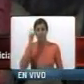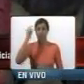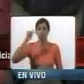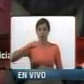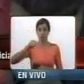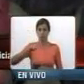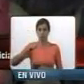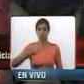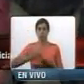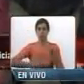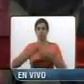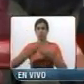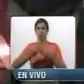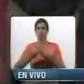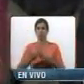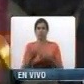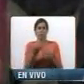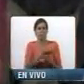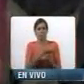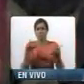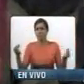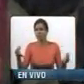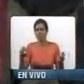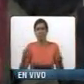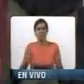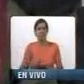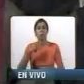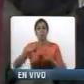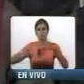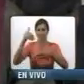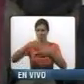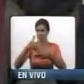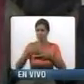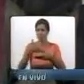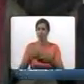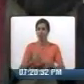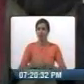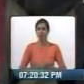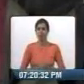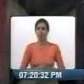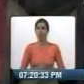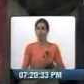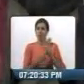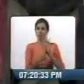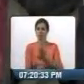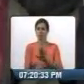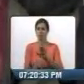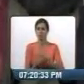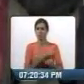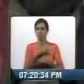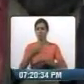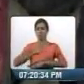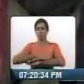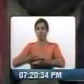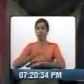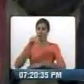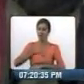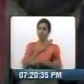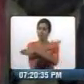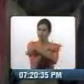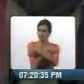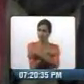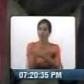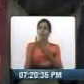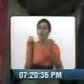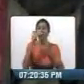se ha desarrollado un extraordinario proceso electoral, en donde pues se ha demostrado un gran civismo, y desde aquí felicitamos a todo el